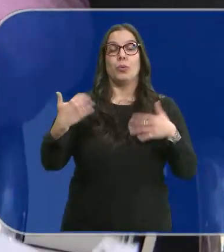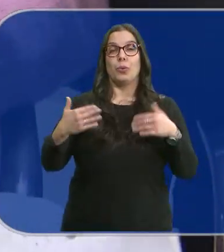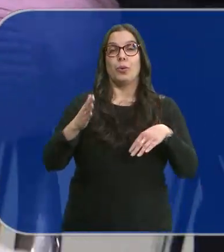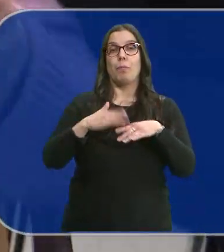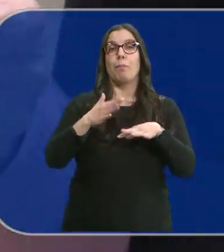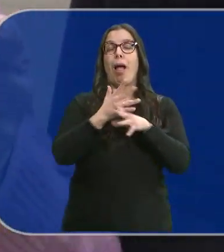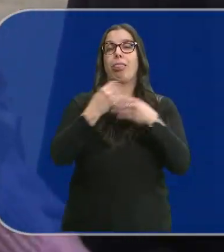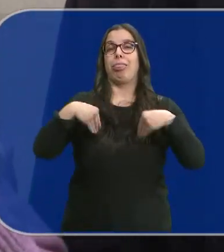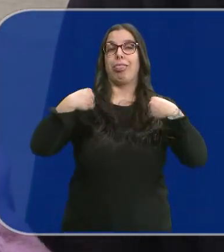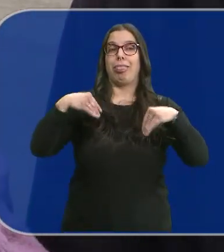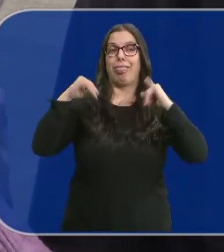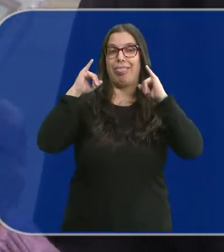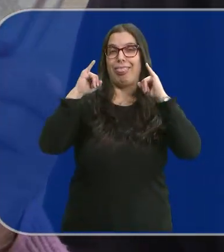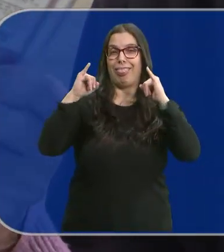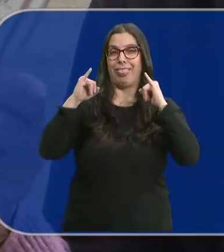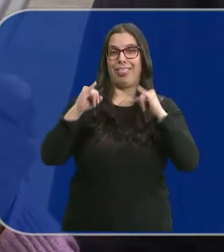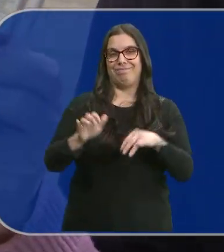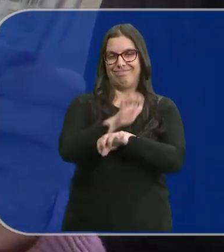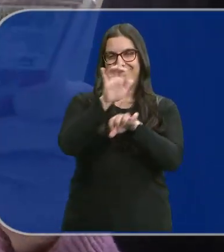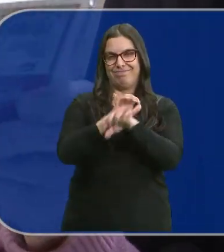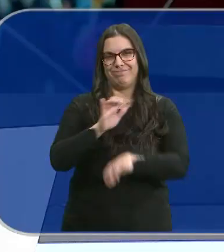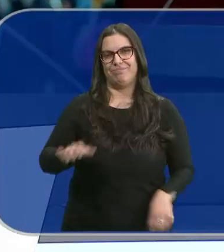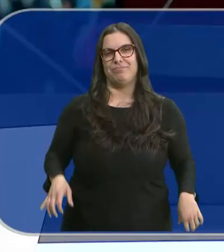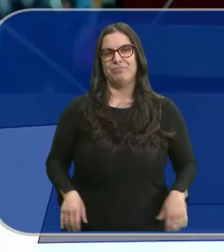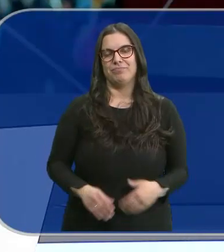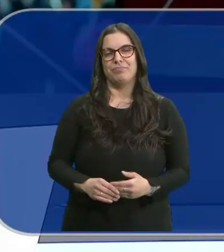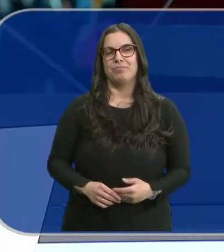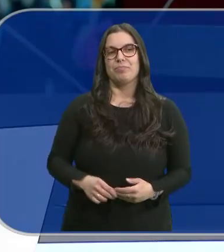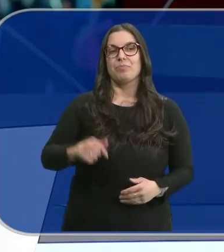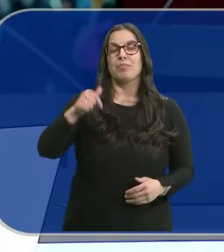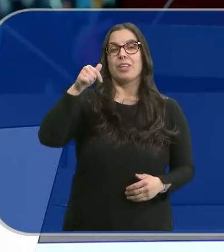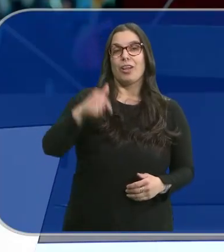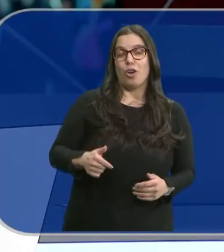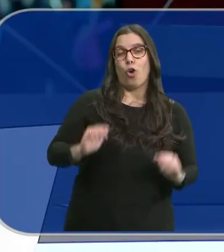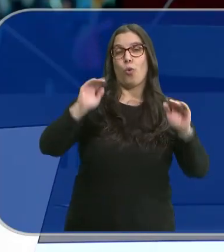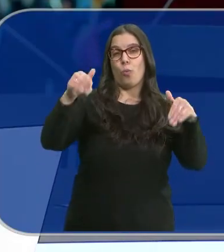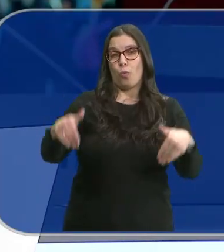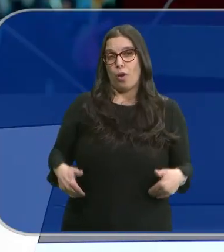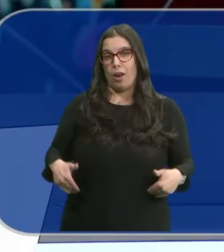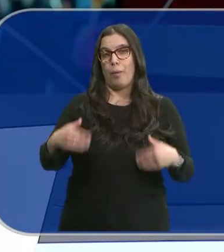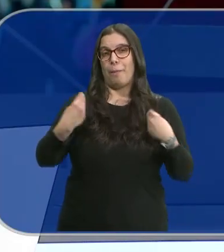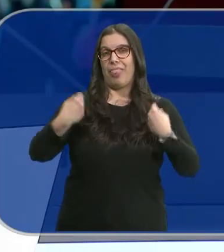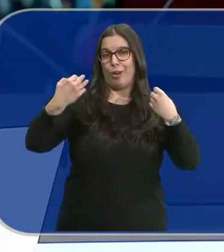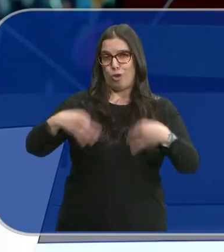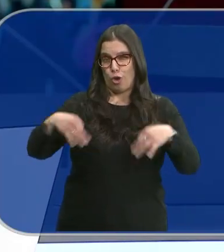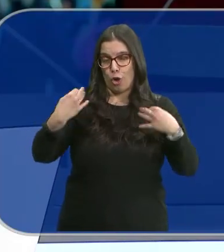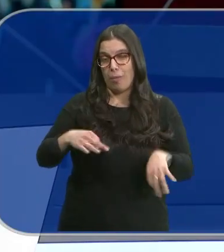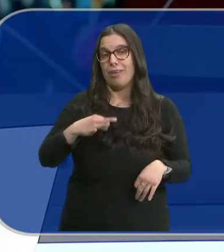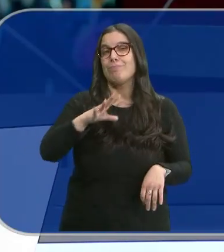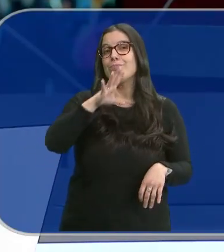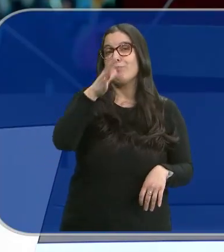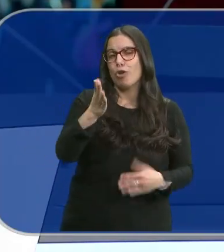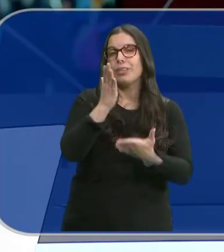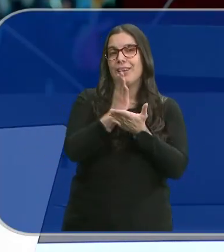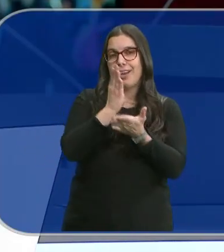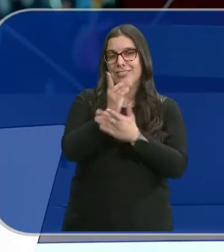para detenernos, roles. Hoy el regreso a la rutina se ha completado con la vuelta a